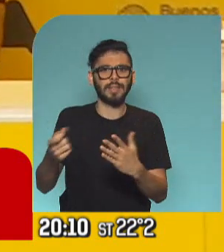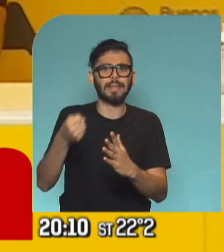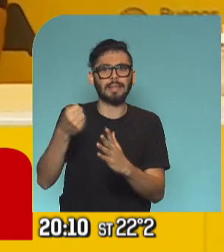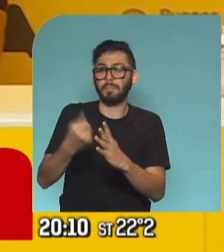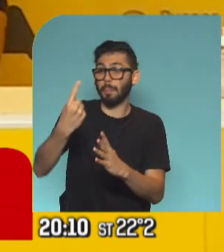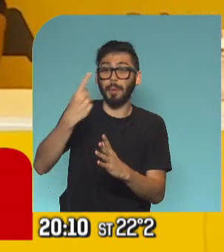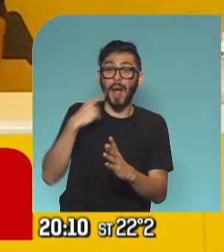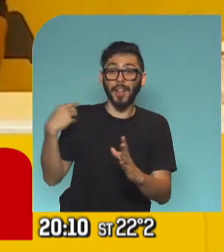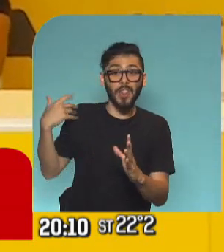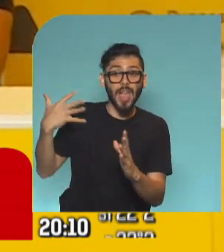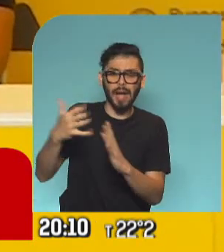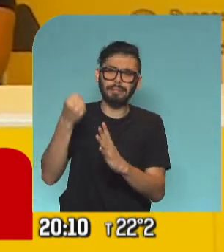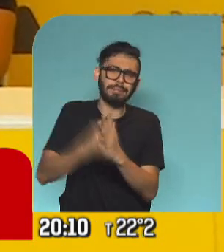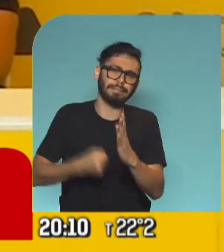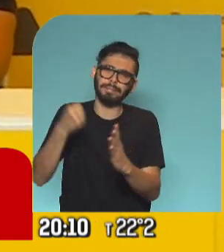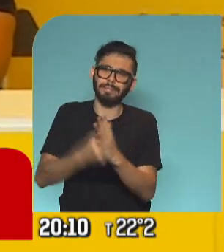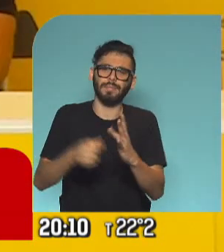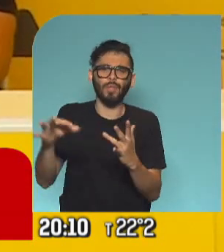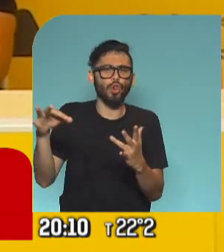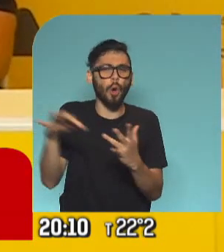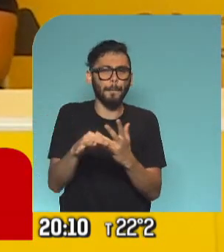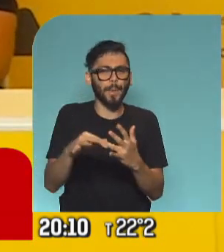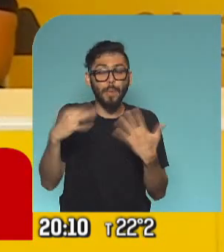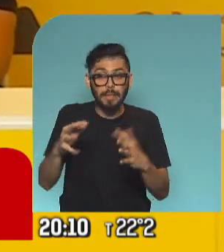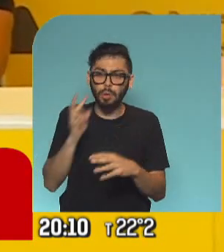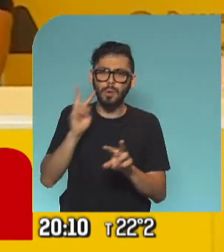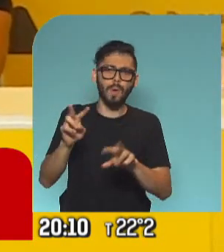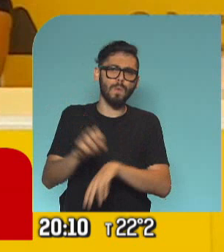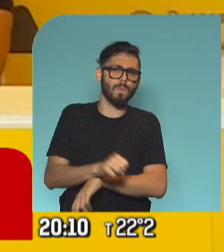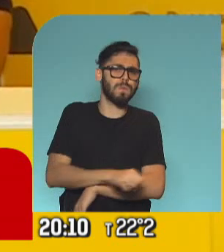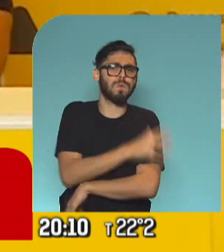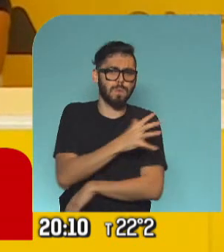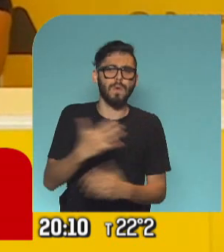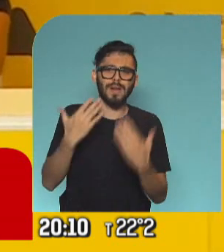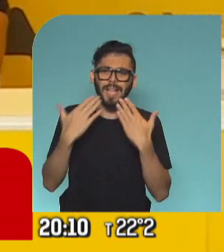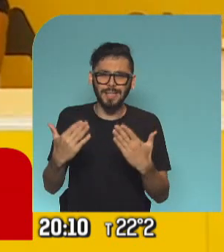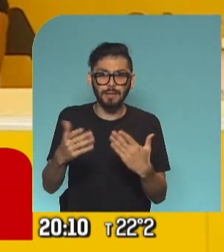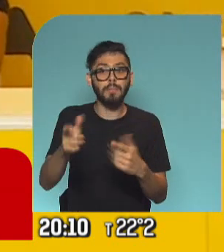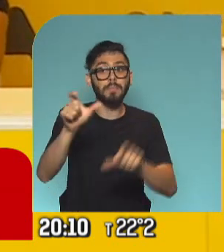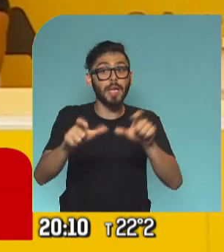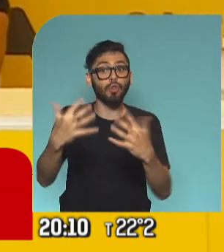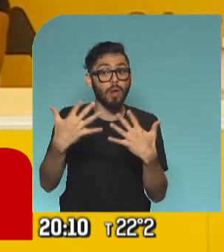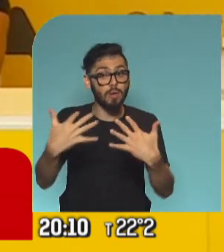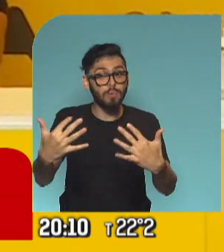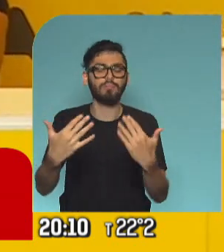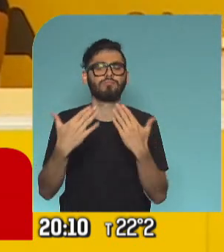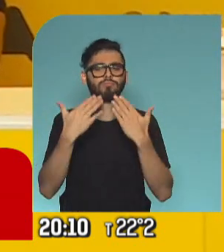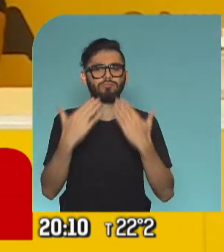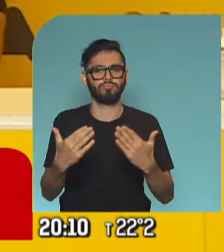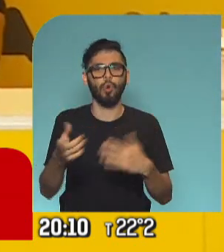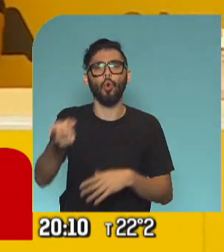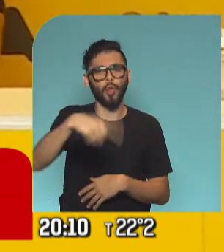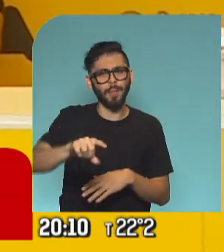primer día, hace muchos meses, con un compromiso realmente emocionante. Y gracias a cada uno de ustedes, que también, con